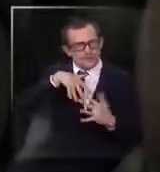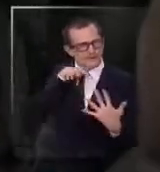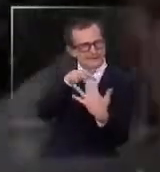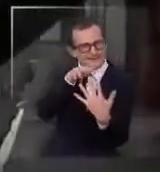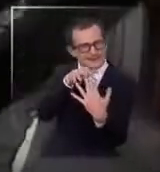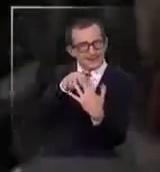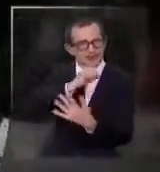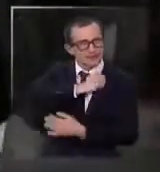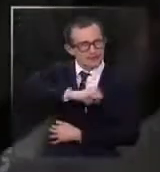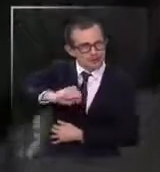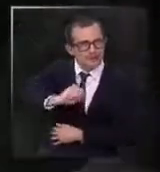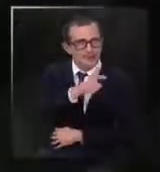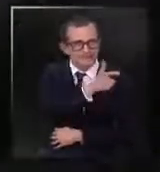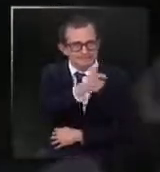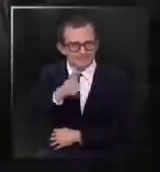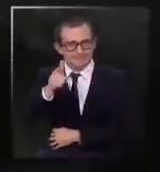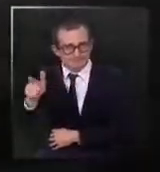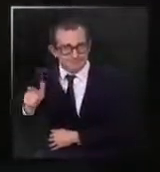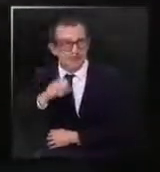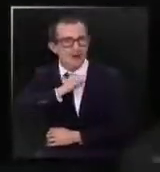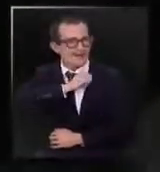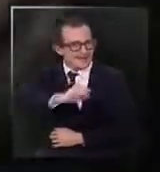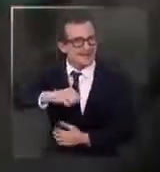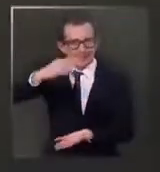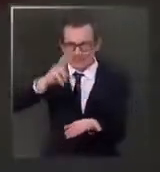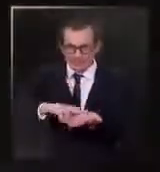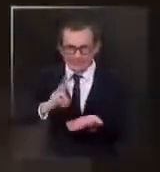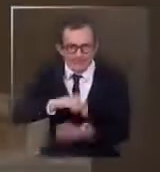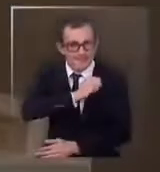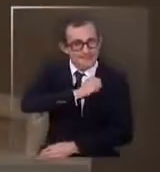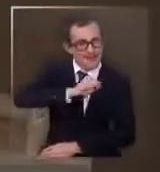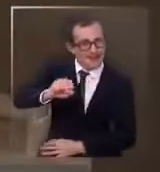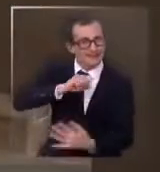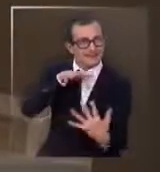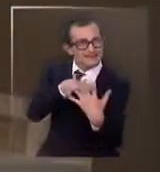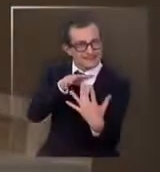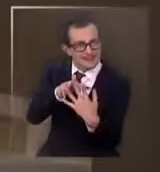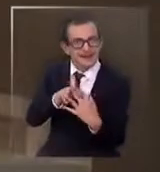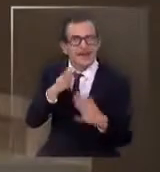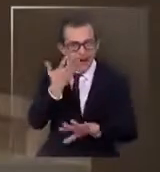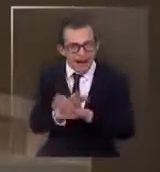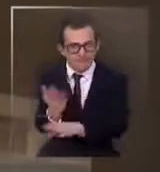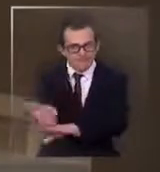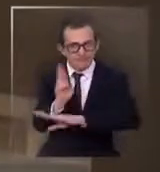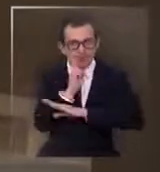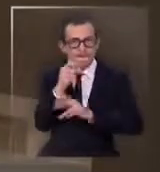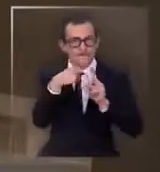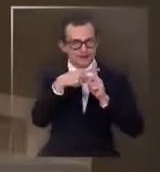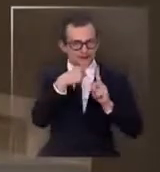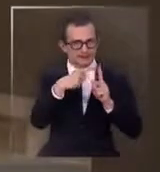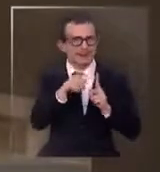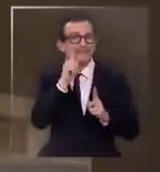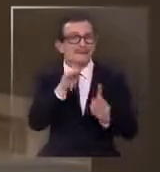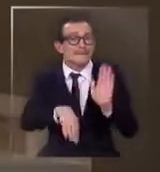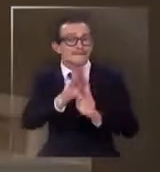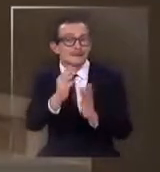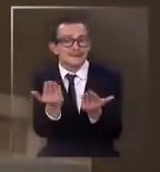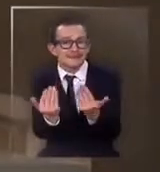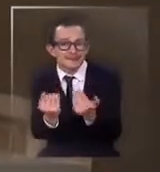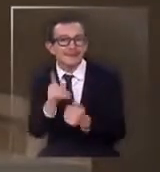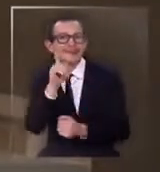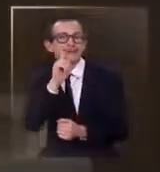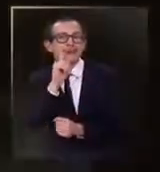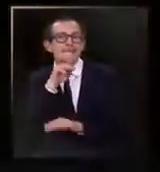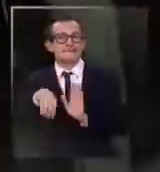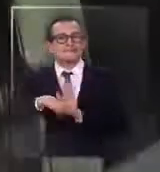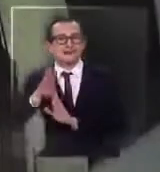guerra real, es una guerra sin tregua y es una guerra que sabemos que va a dar frutos. Y por eso, quienes más lo necesitan es quienes van a tener la